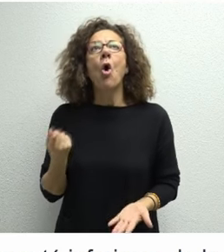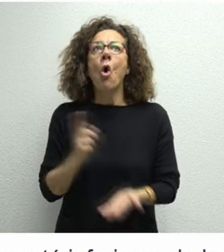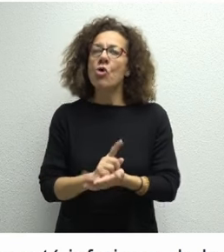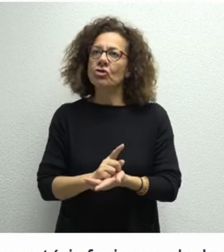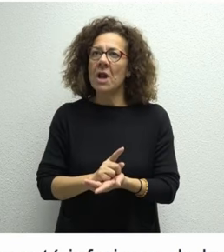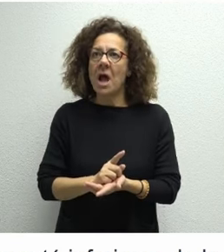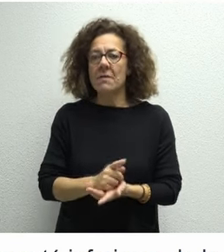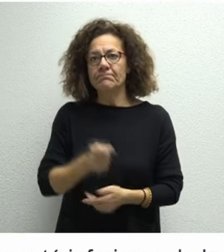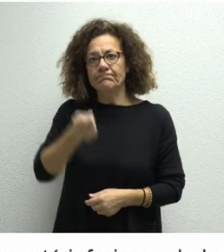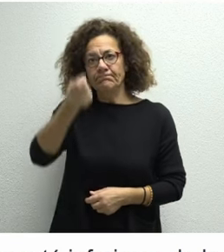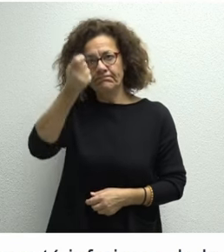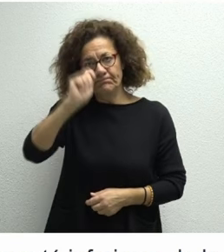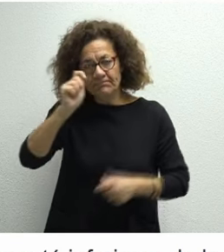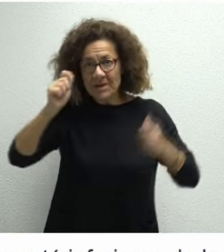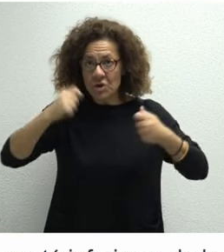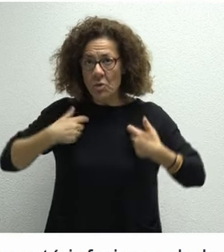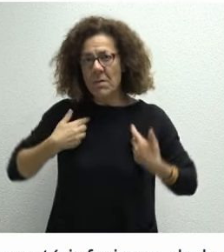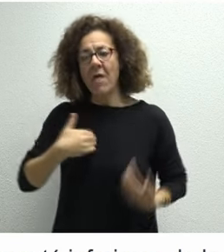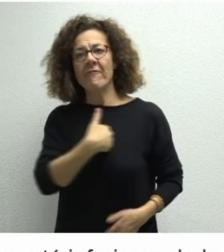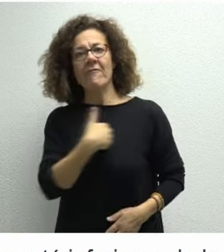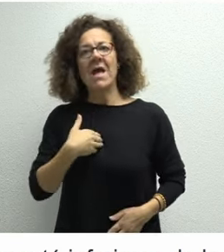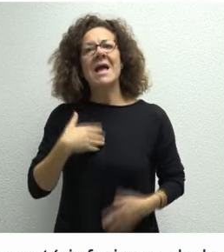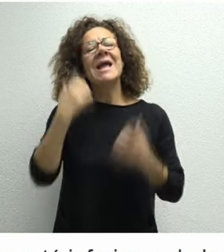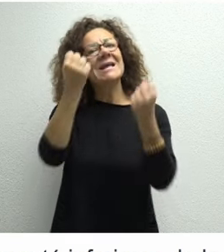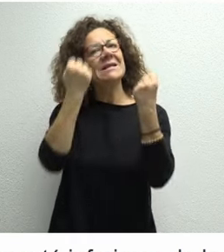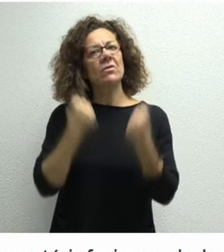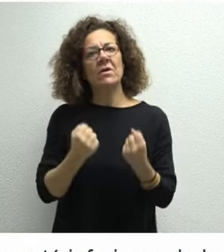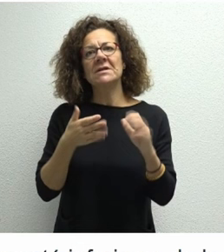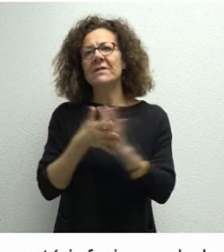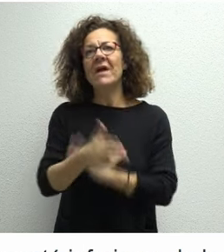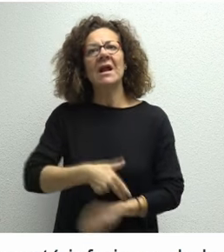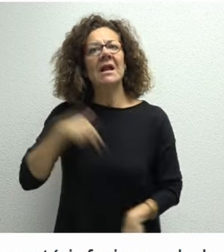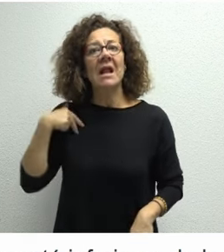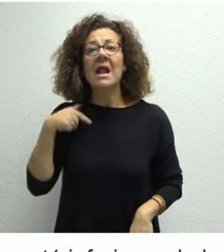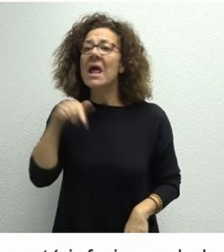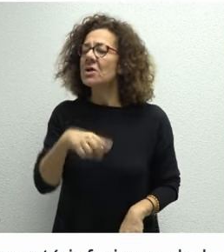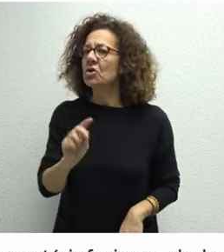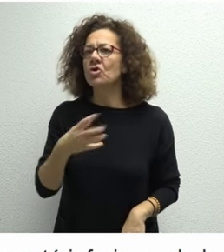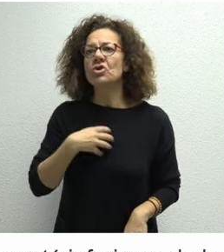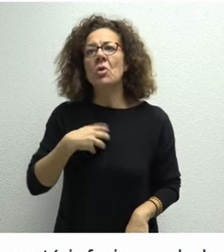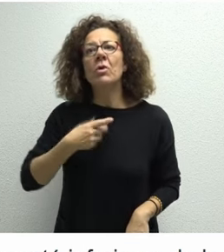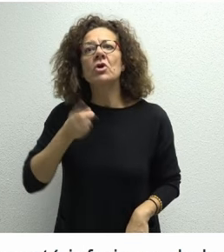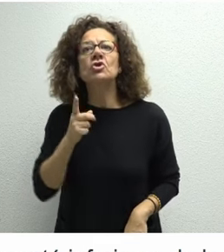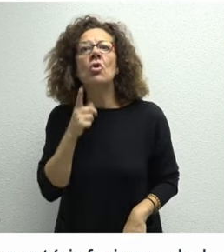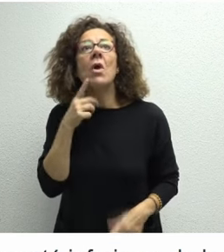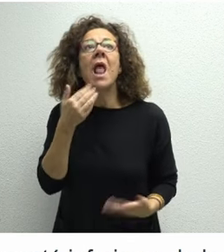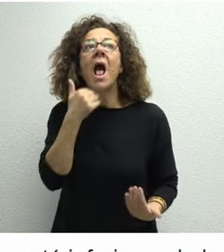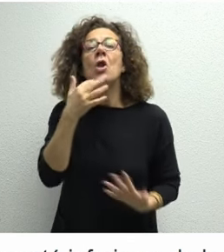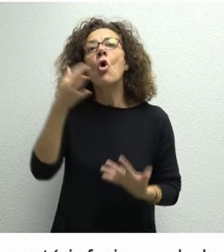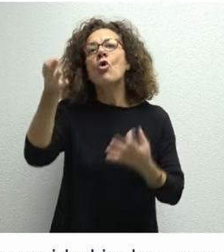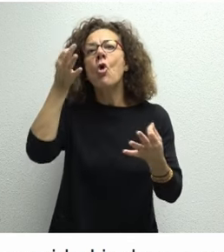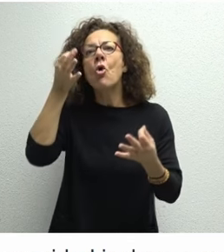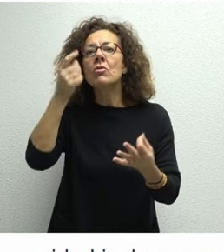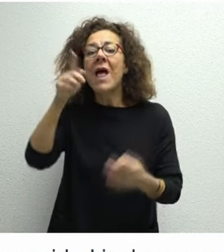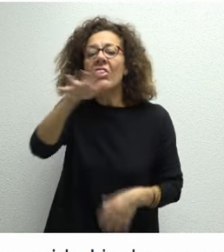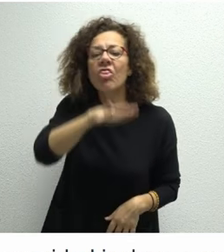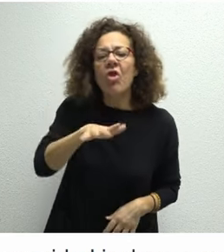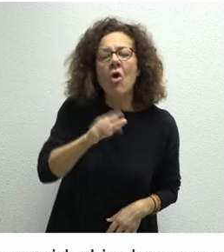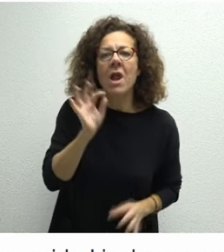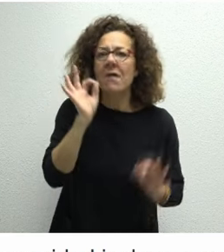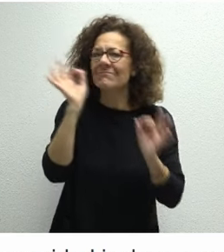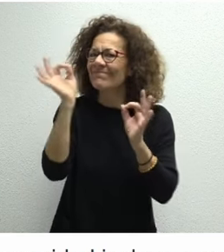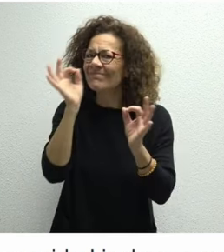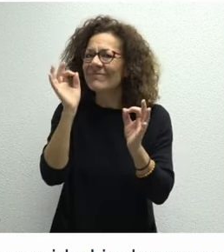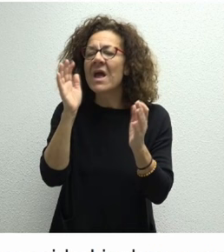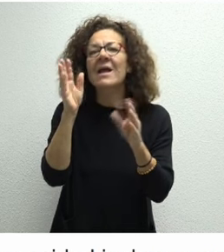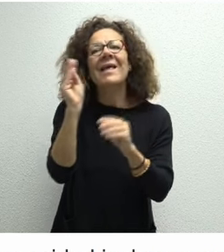pongo el de institución es generalizar esto no se puede quedar en un punto concreto geográfico que trate